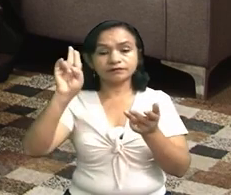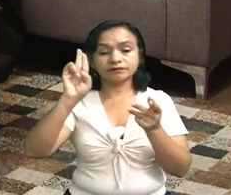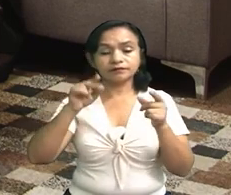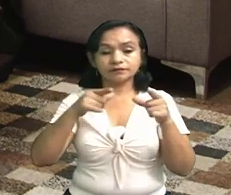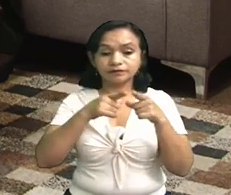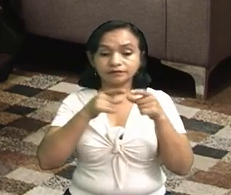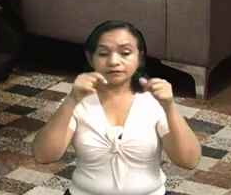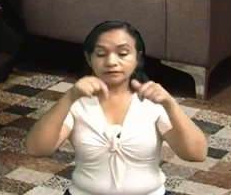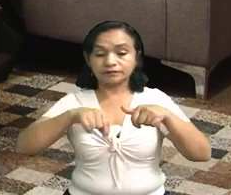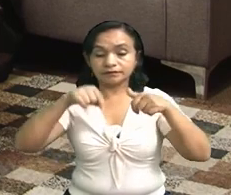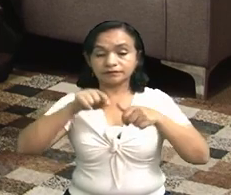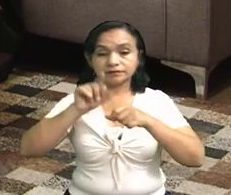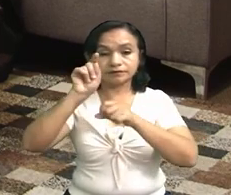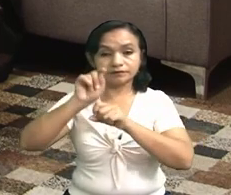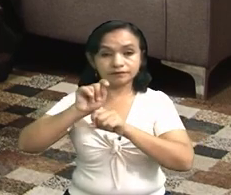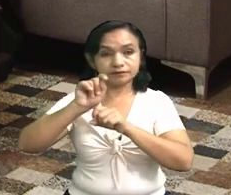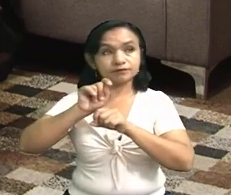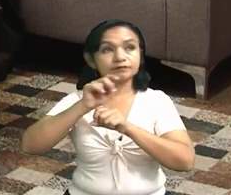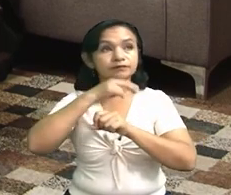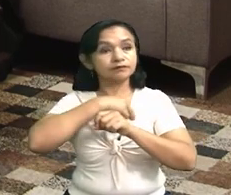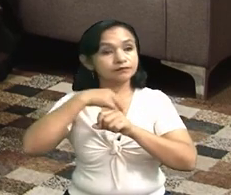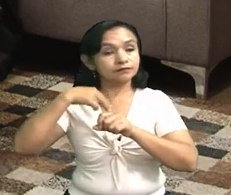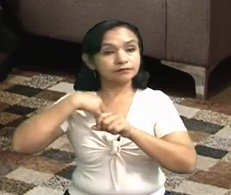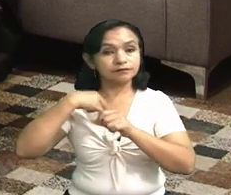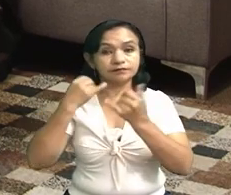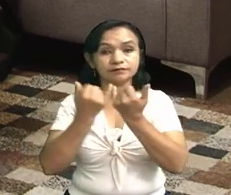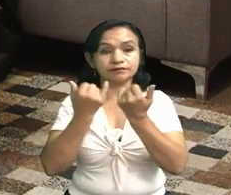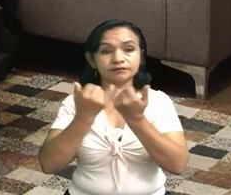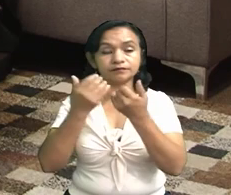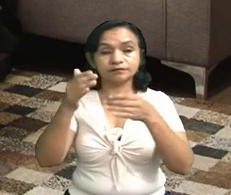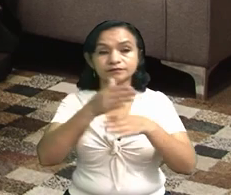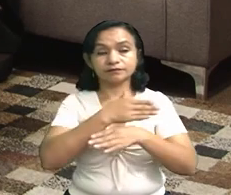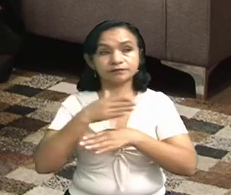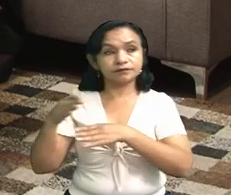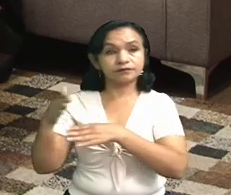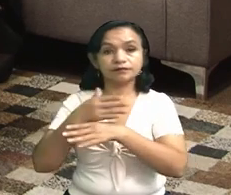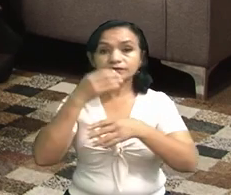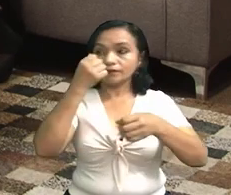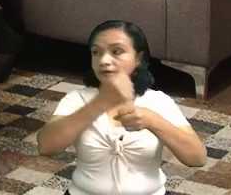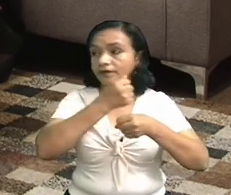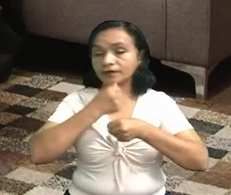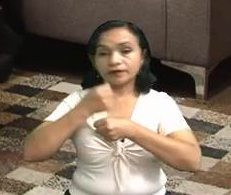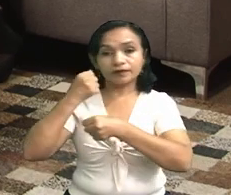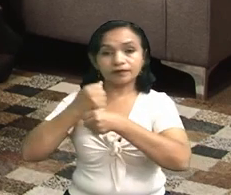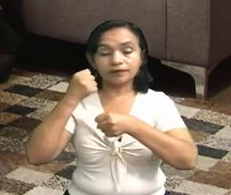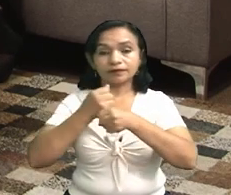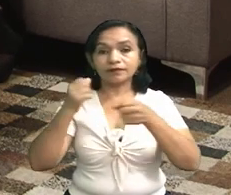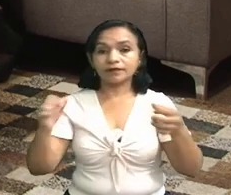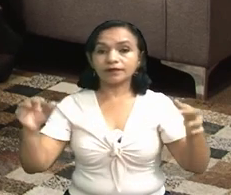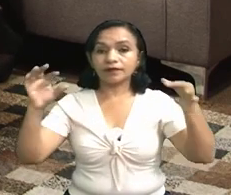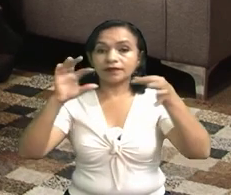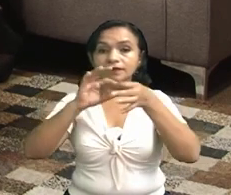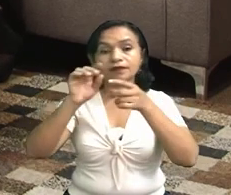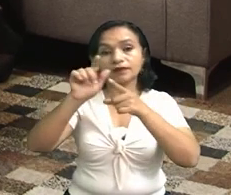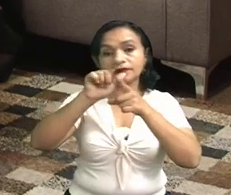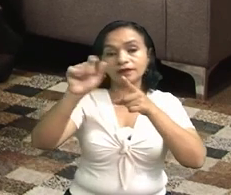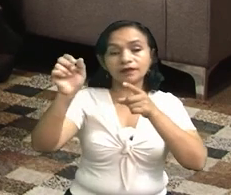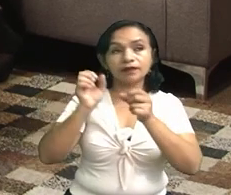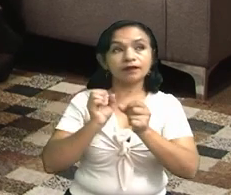ya firmamos el convenio específico, tuvimos una serie pues de trabajo con ellos que fue en el mes de